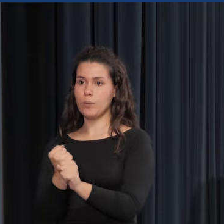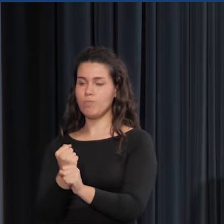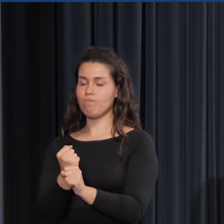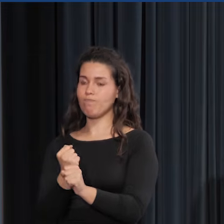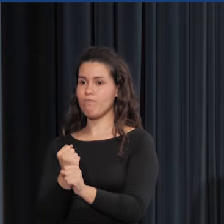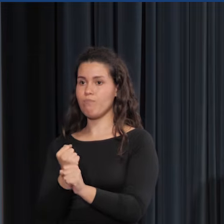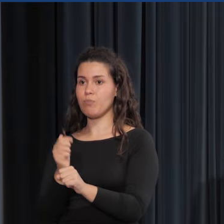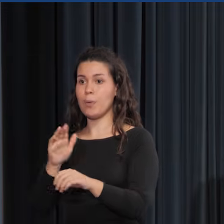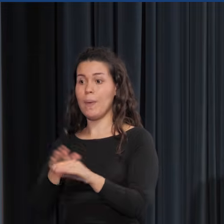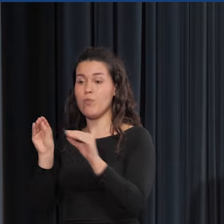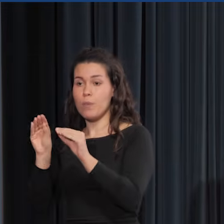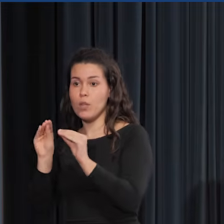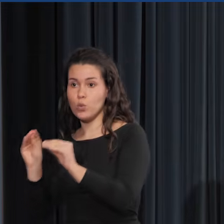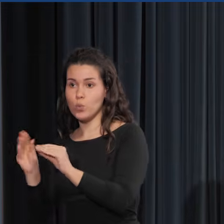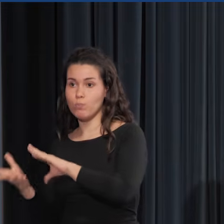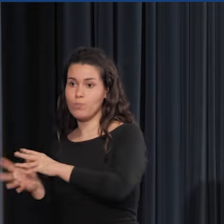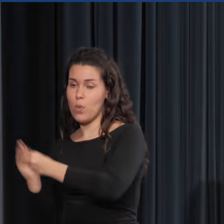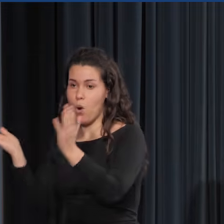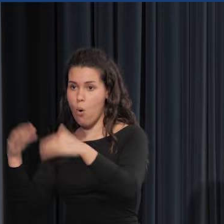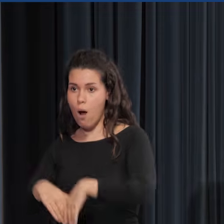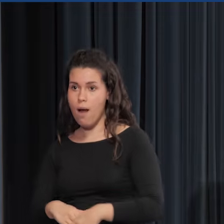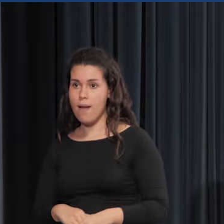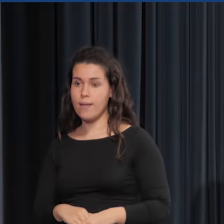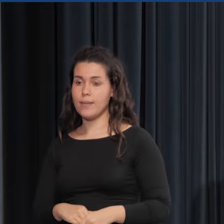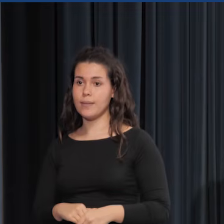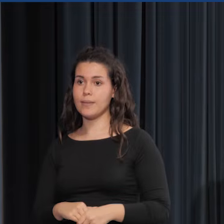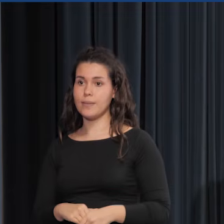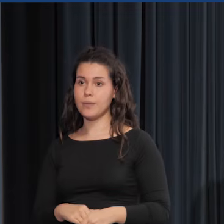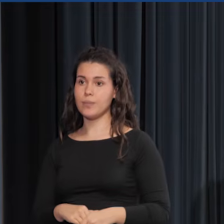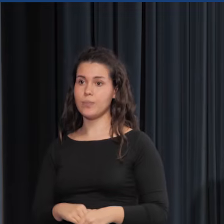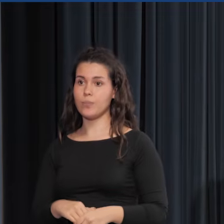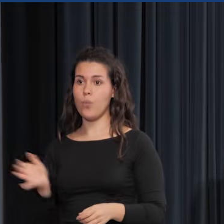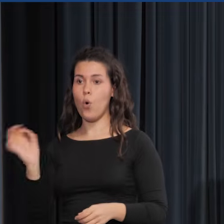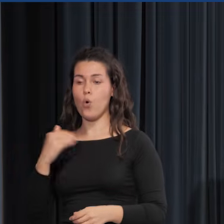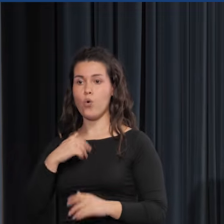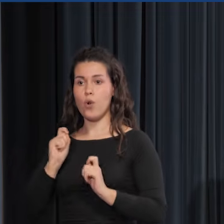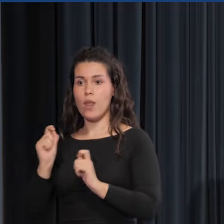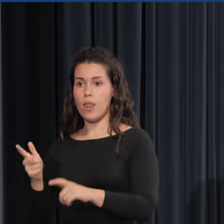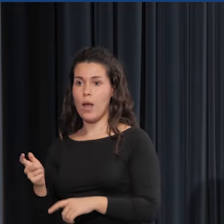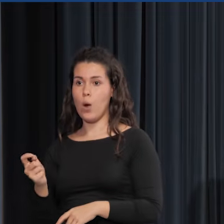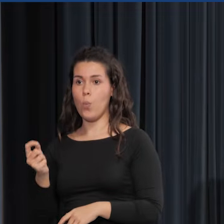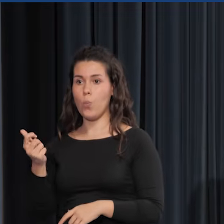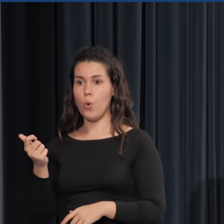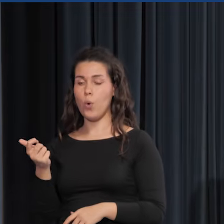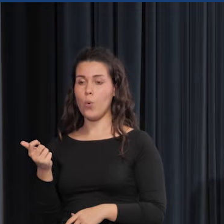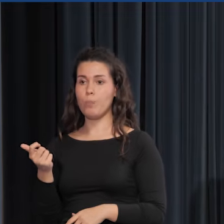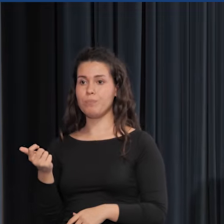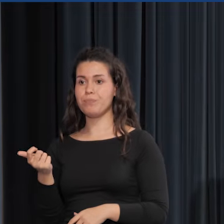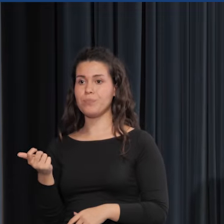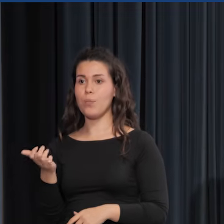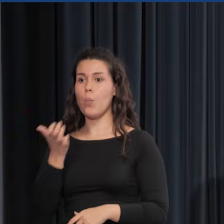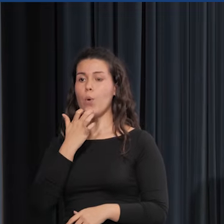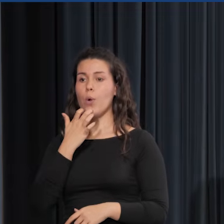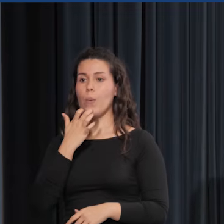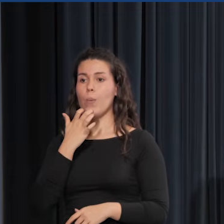son apropiadas a la formación que tienen, o se les asignan roles más de amortiguación, como puede ser